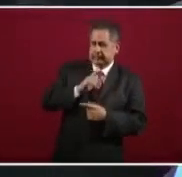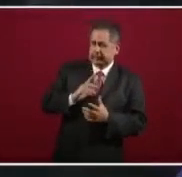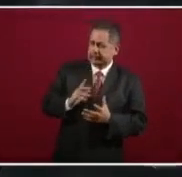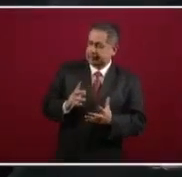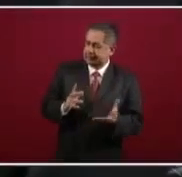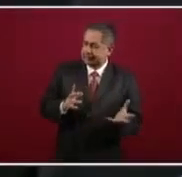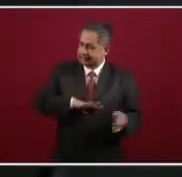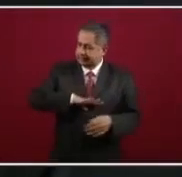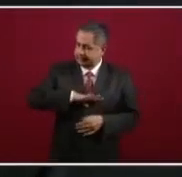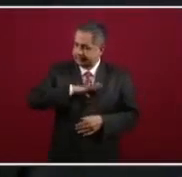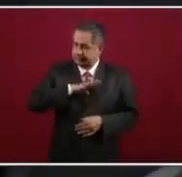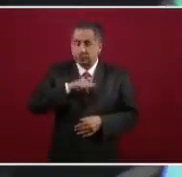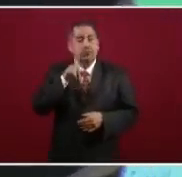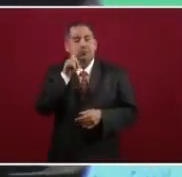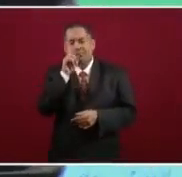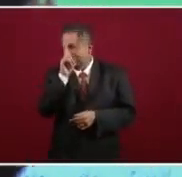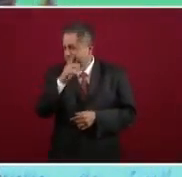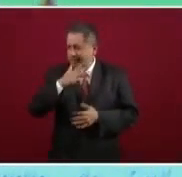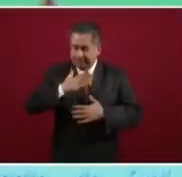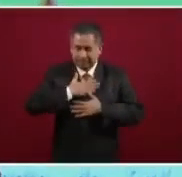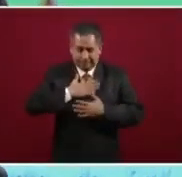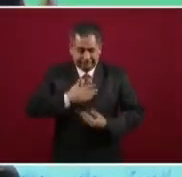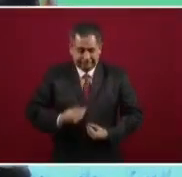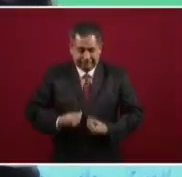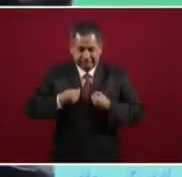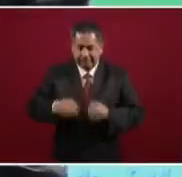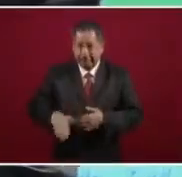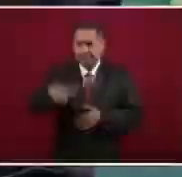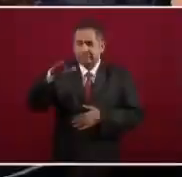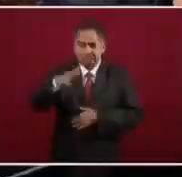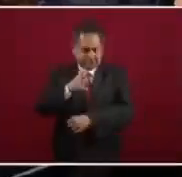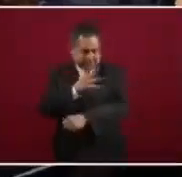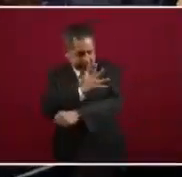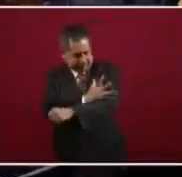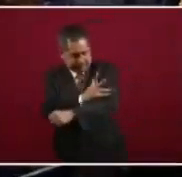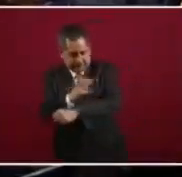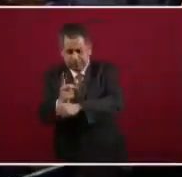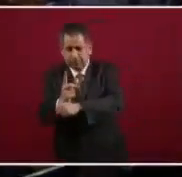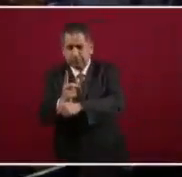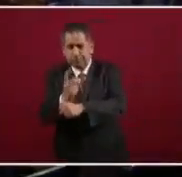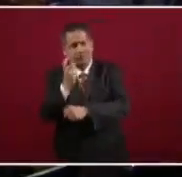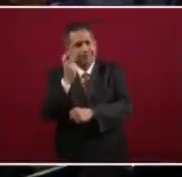también qué es lo que hicimos más importante en mi vida la honestidad